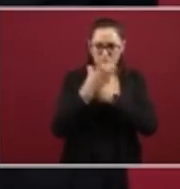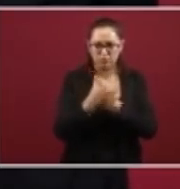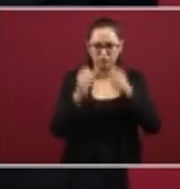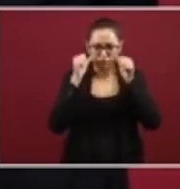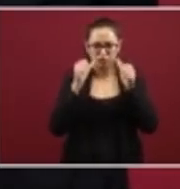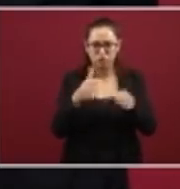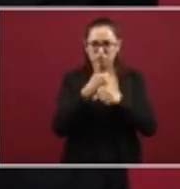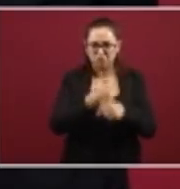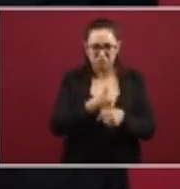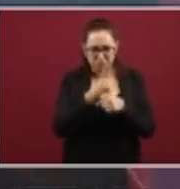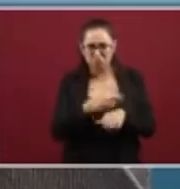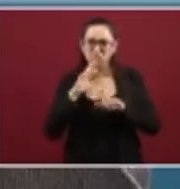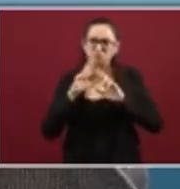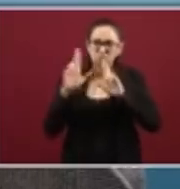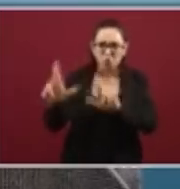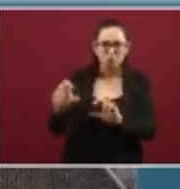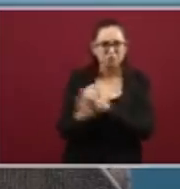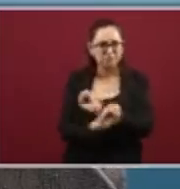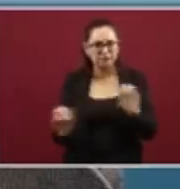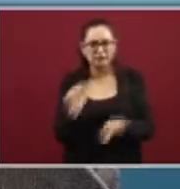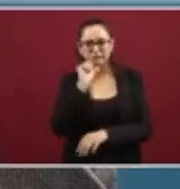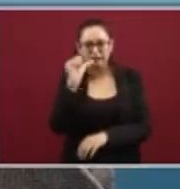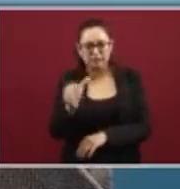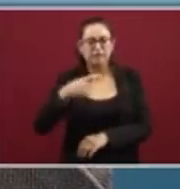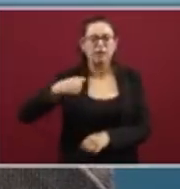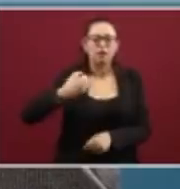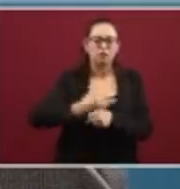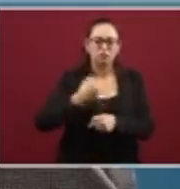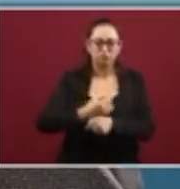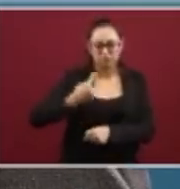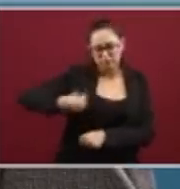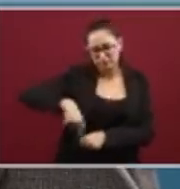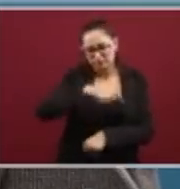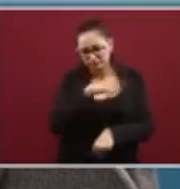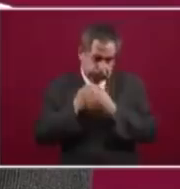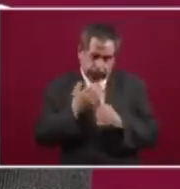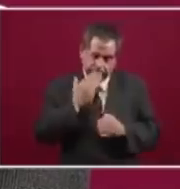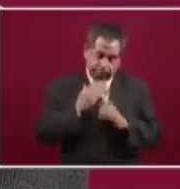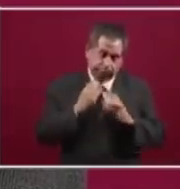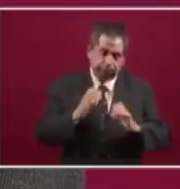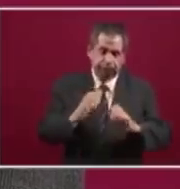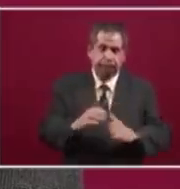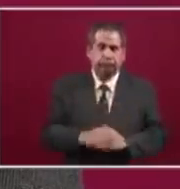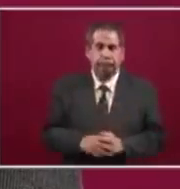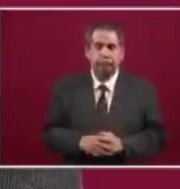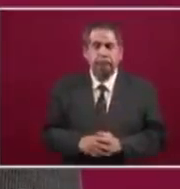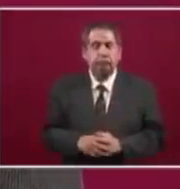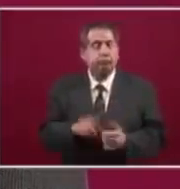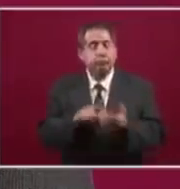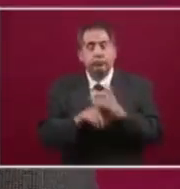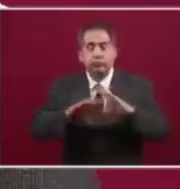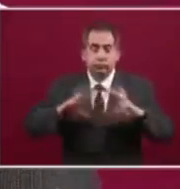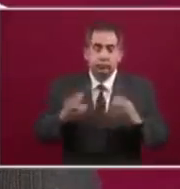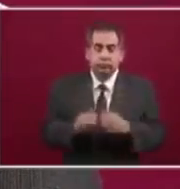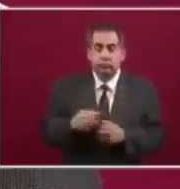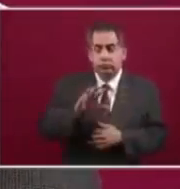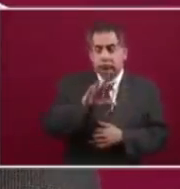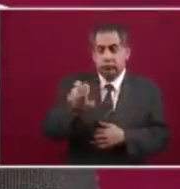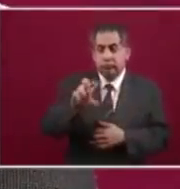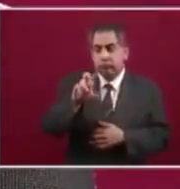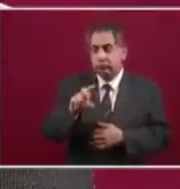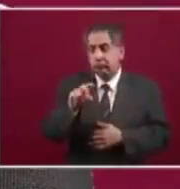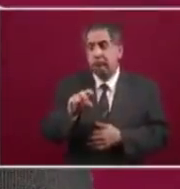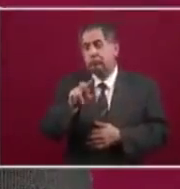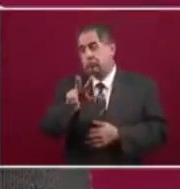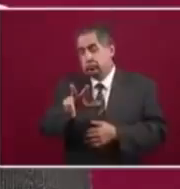analizan casos de personas a quienes se les habrían violado sus derechos humanos estamos analizando 538